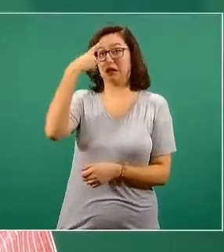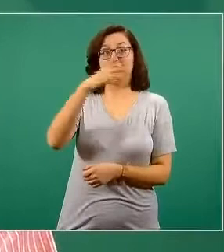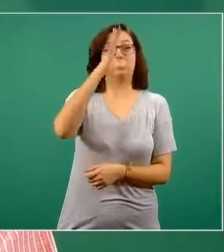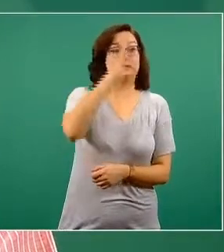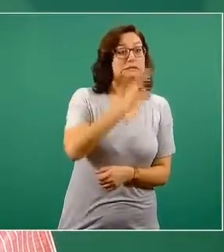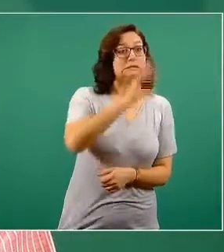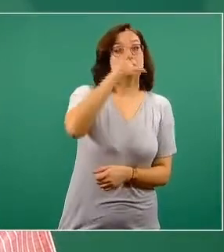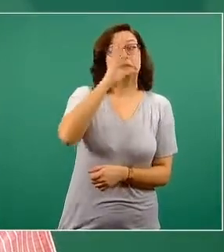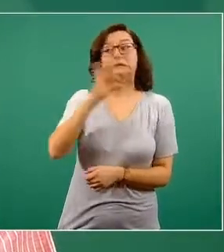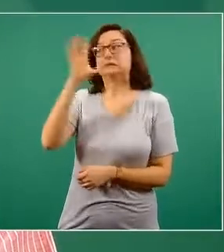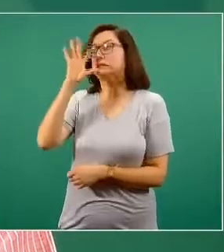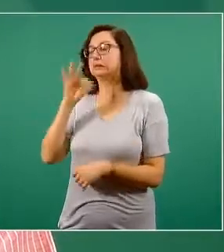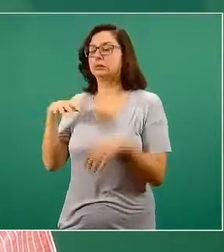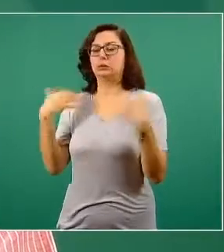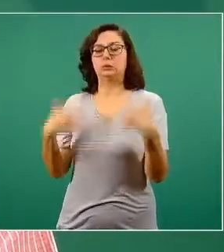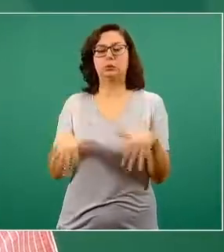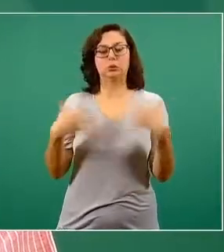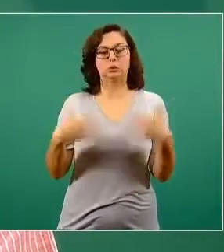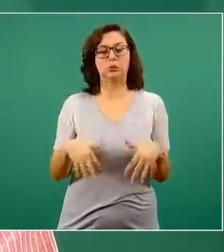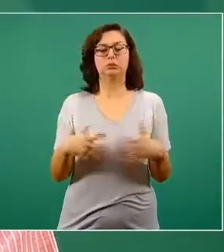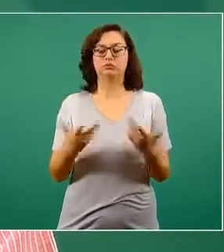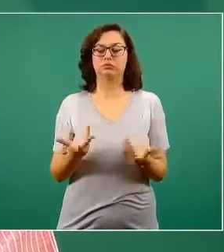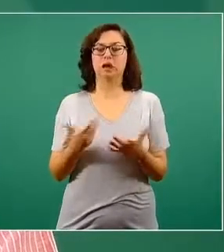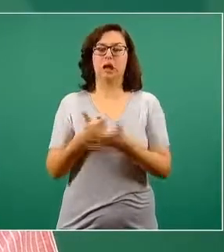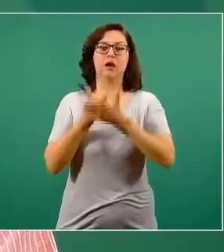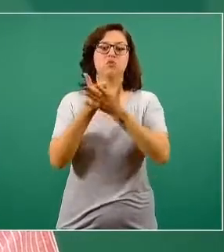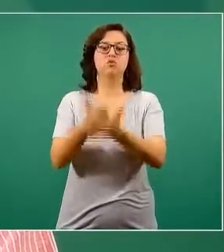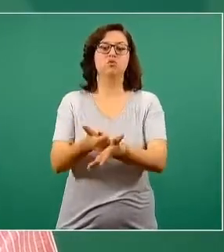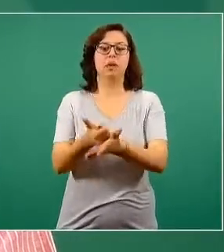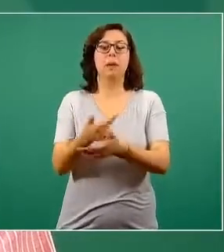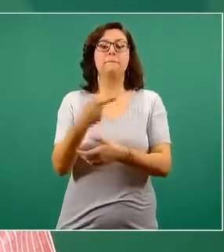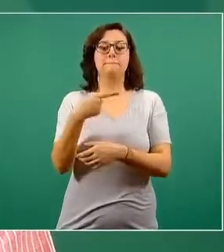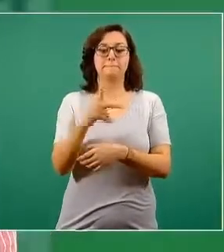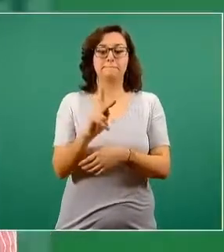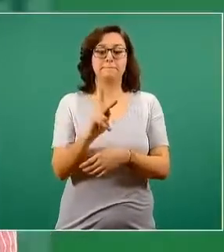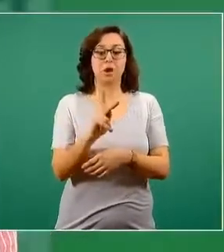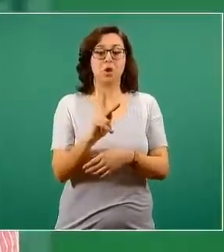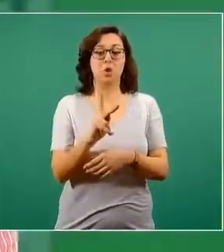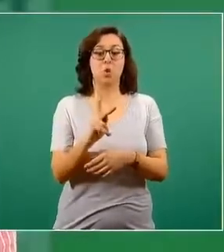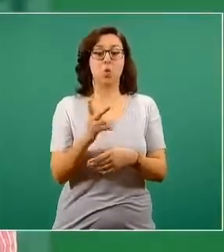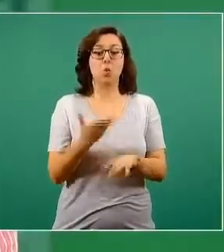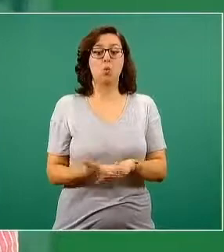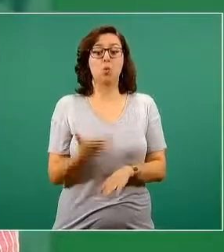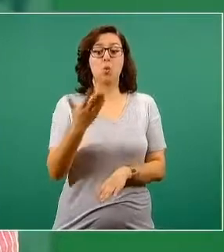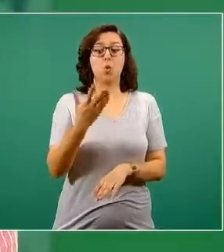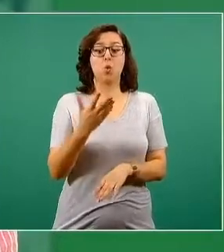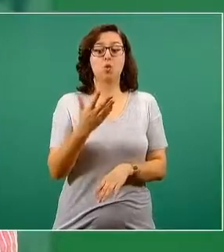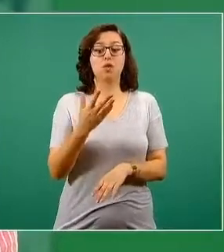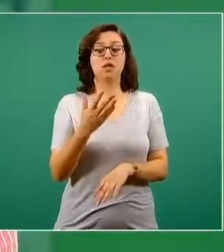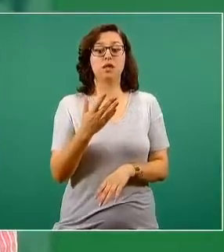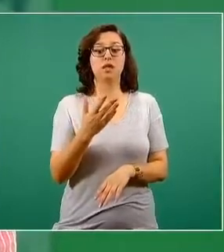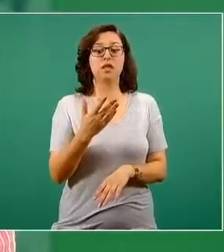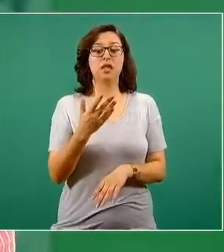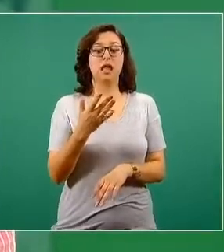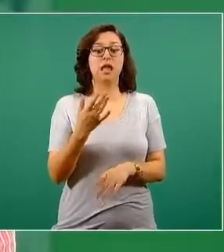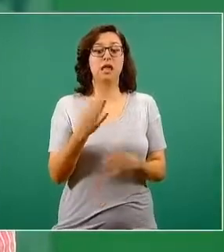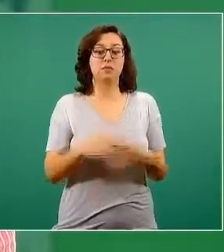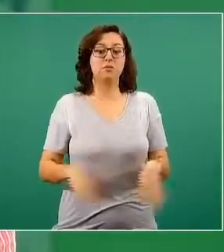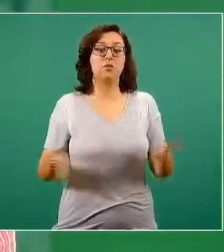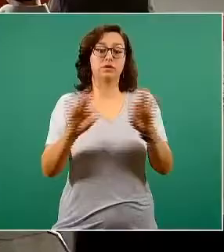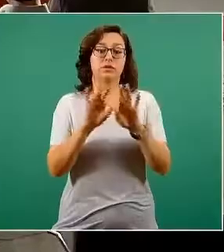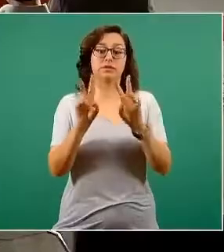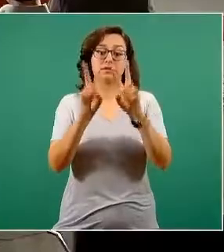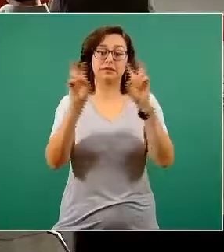en las condiciones de la pandemia de COVID-19, pero que son muy relevantes en sí mismos, la prevención